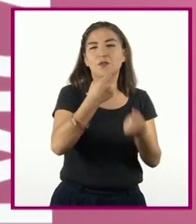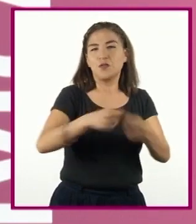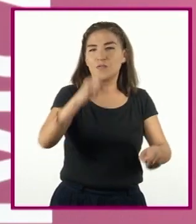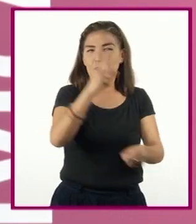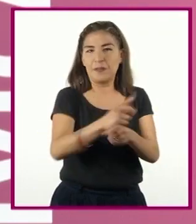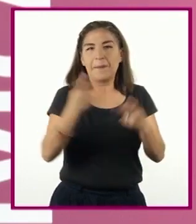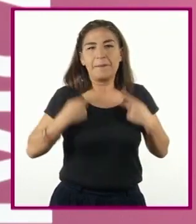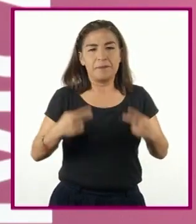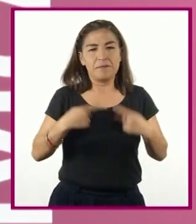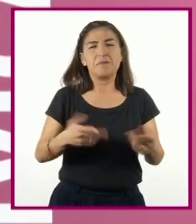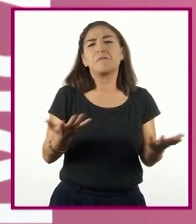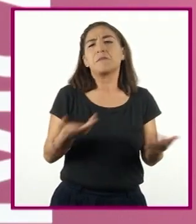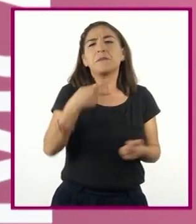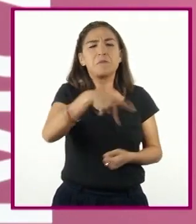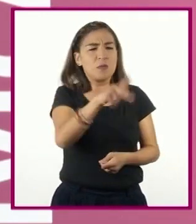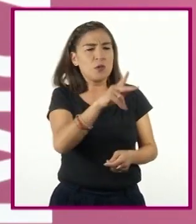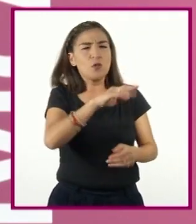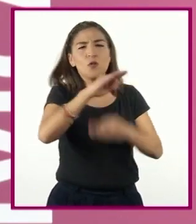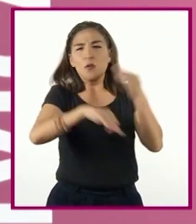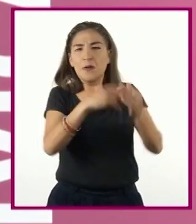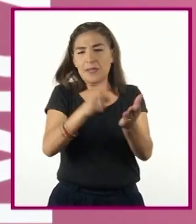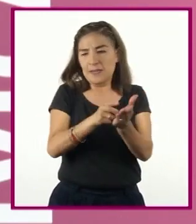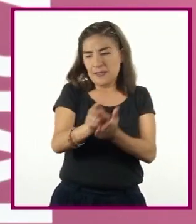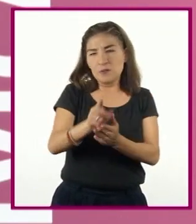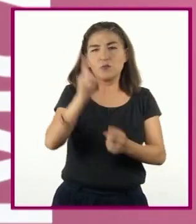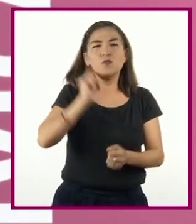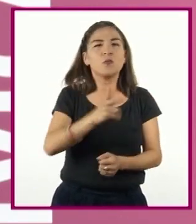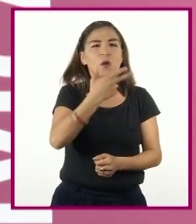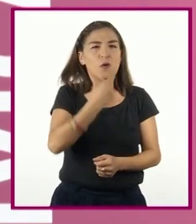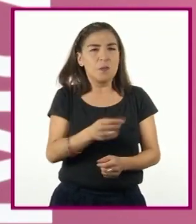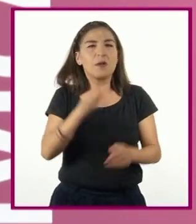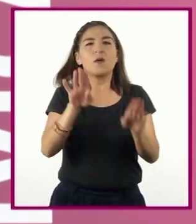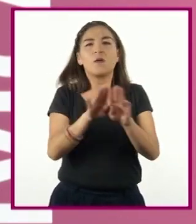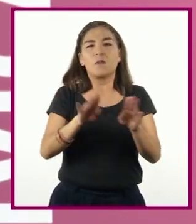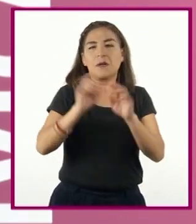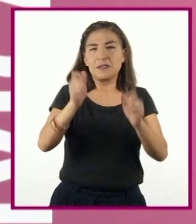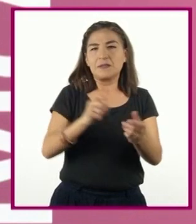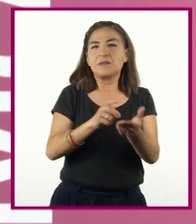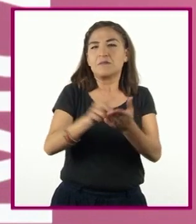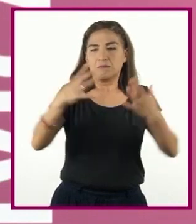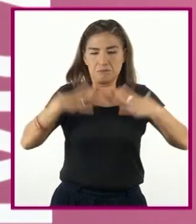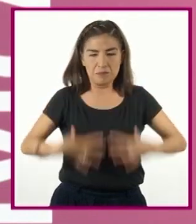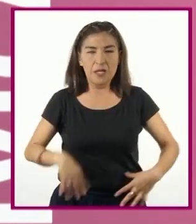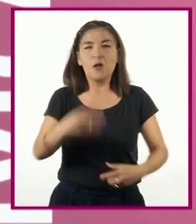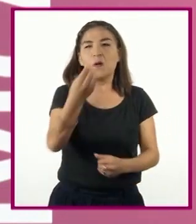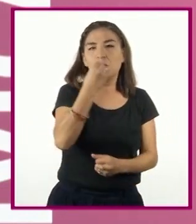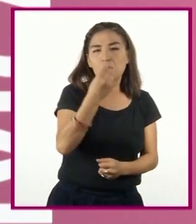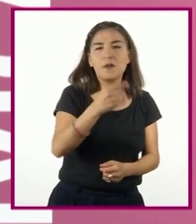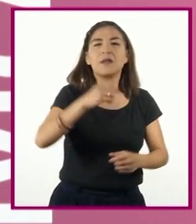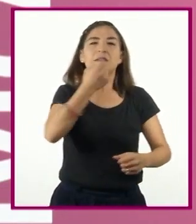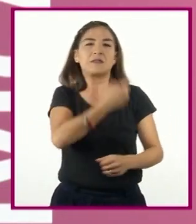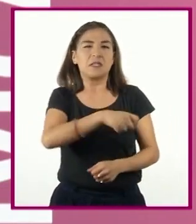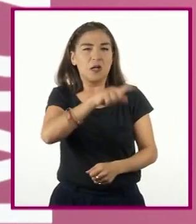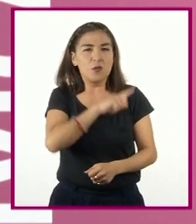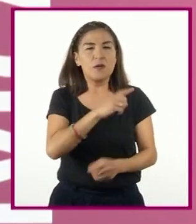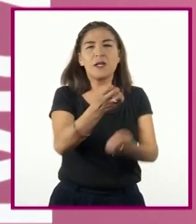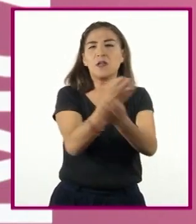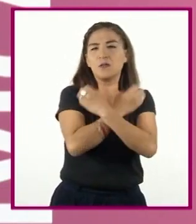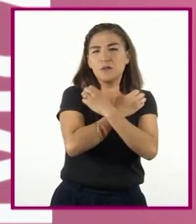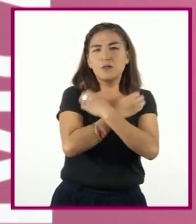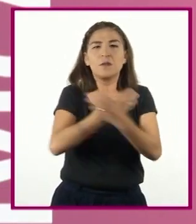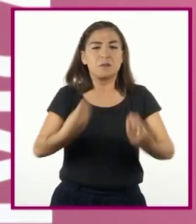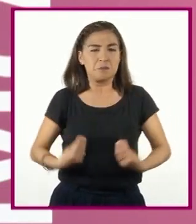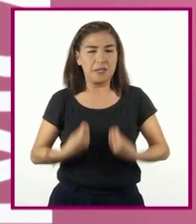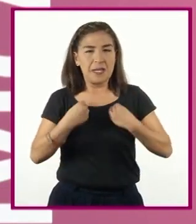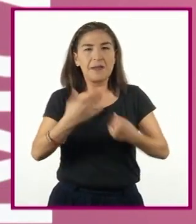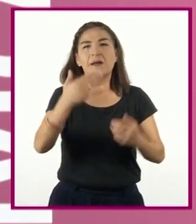si todas y todos tenemos derecho a la alimentación, vestido, vivienda, salud, educación, sano